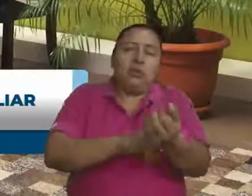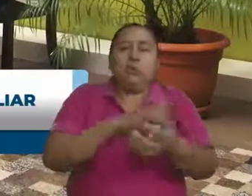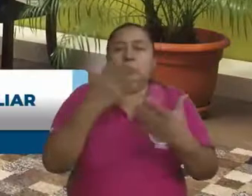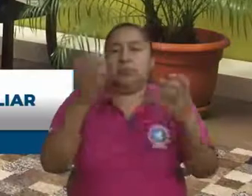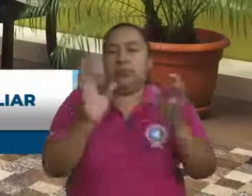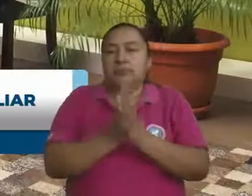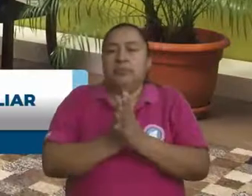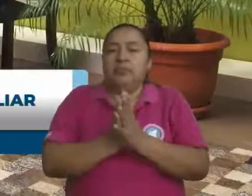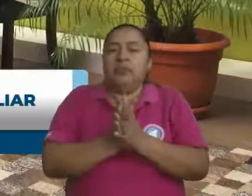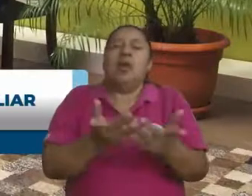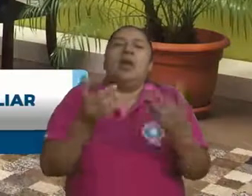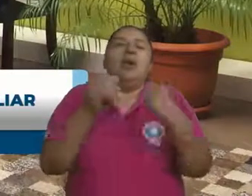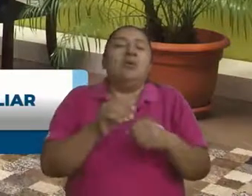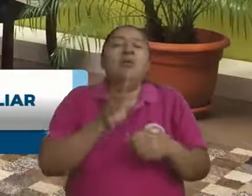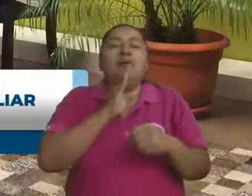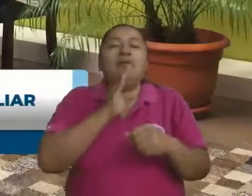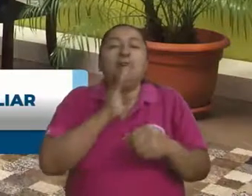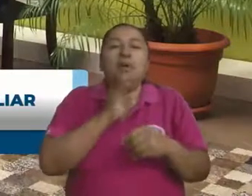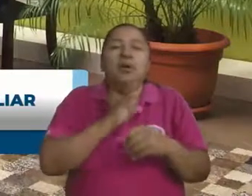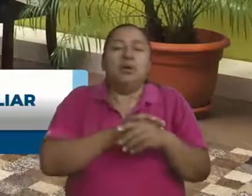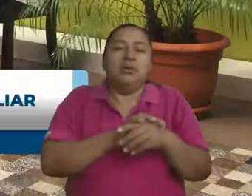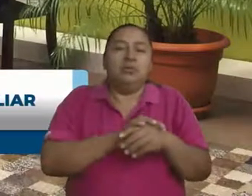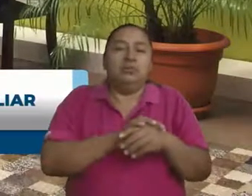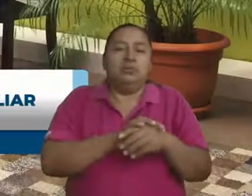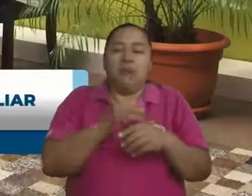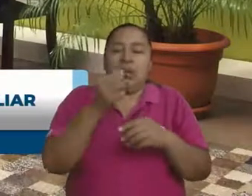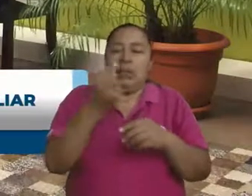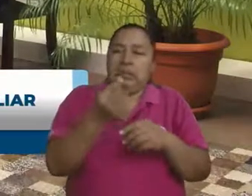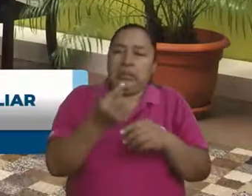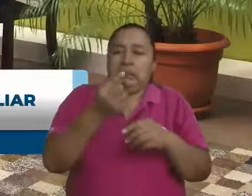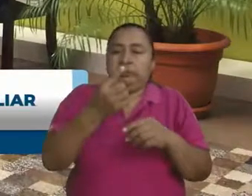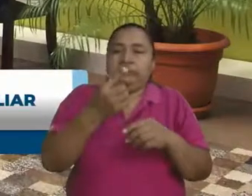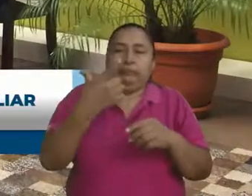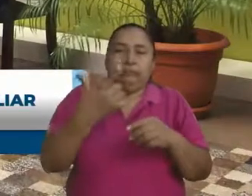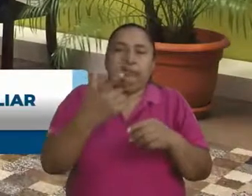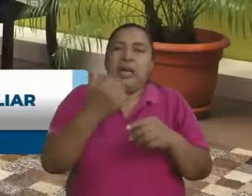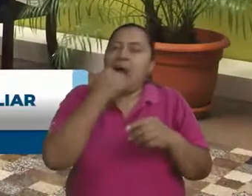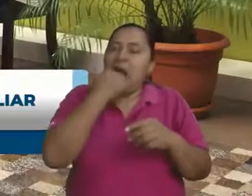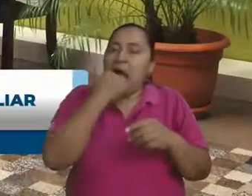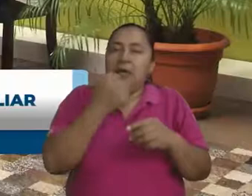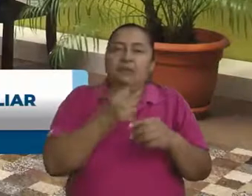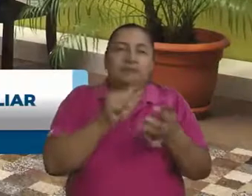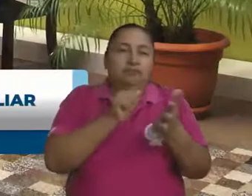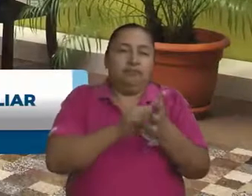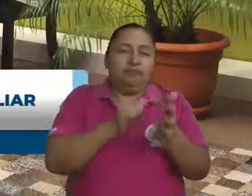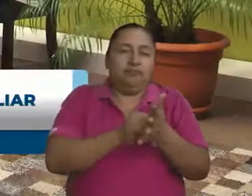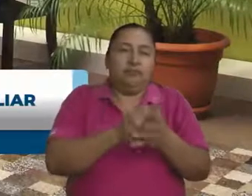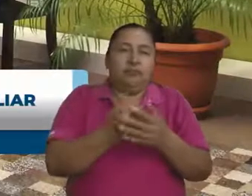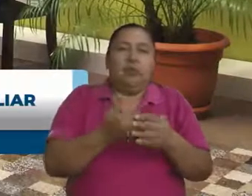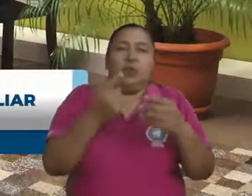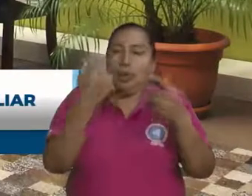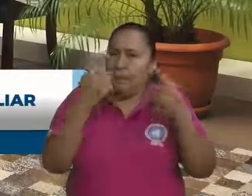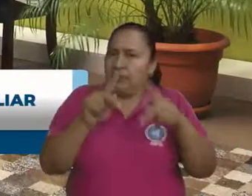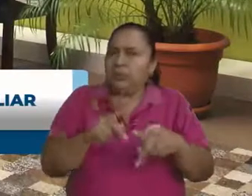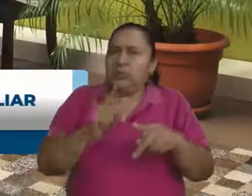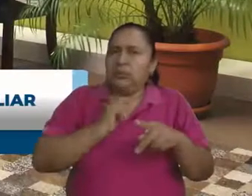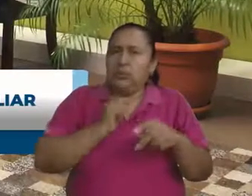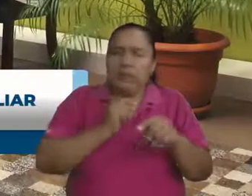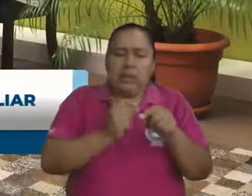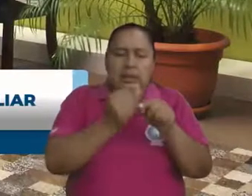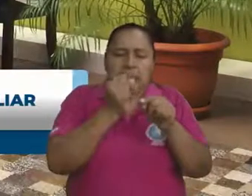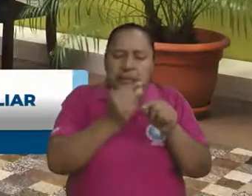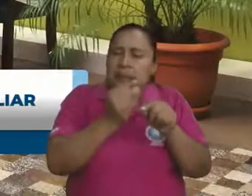cuando hablamos del tamaño, usted me dice que son tienen aspecto sólido. Una persona que tiene más